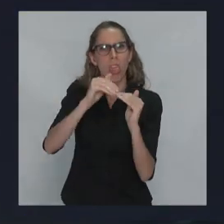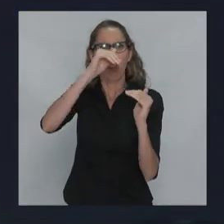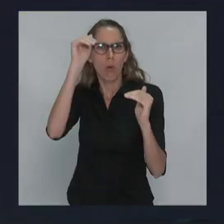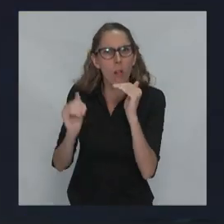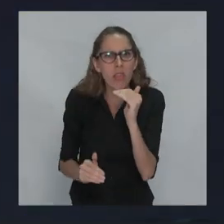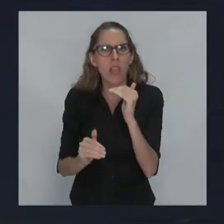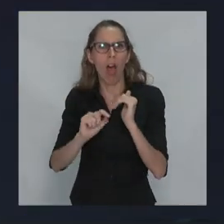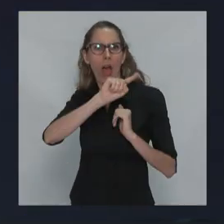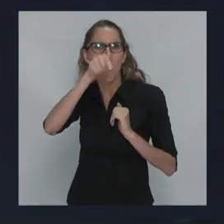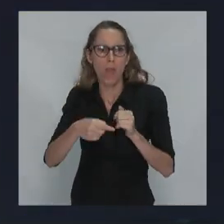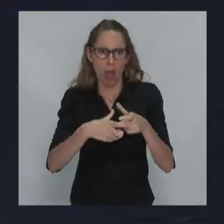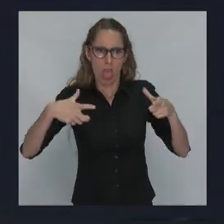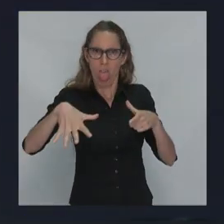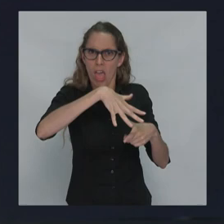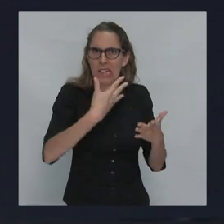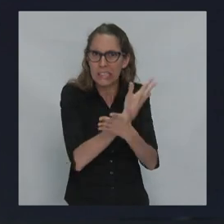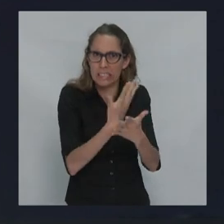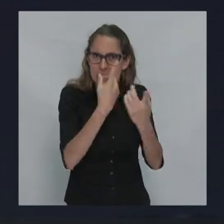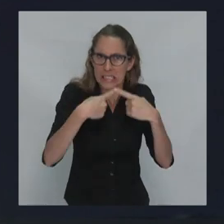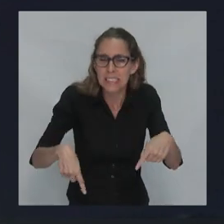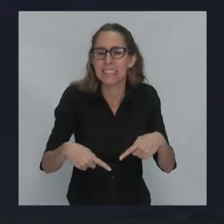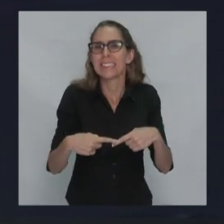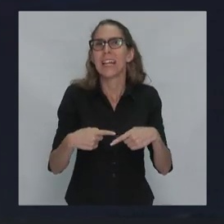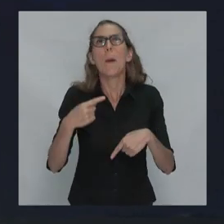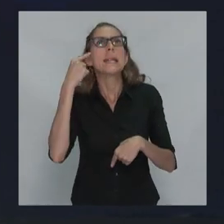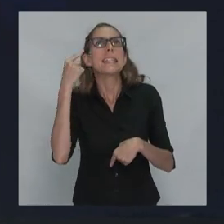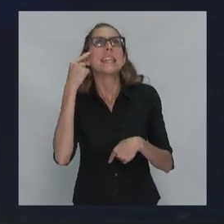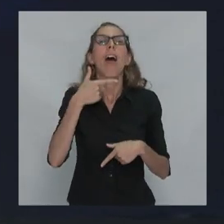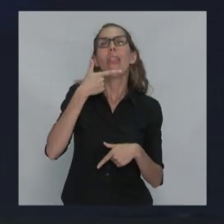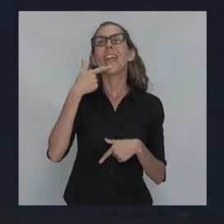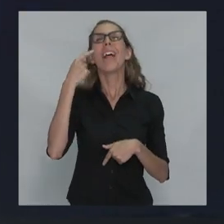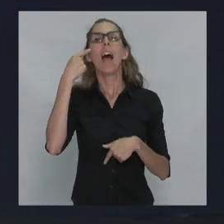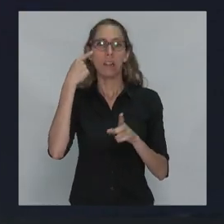desigualdad y afectan a las mayorías, pensar no es confortable,